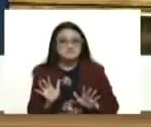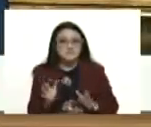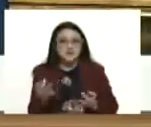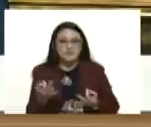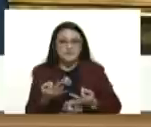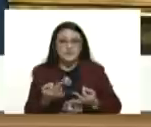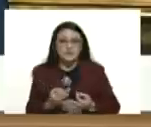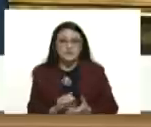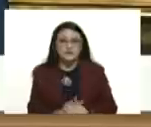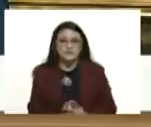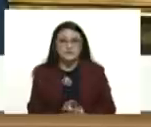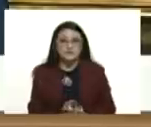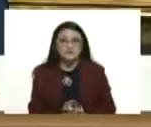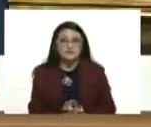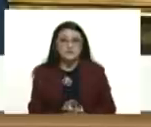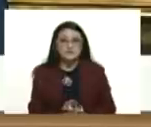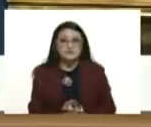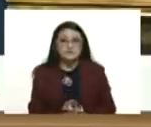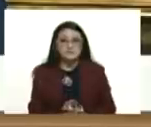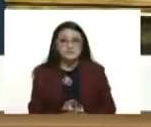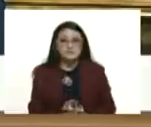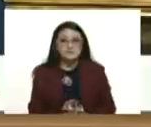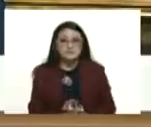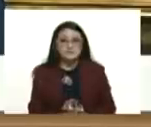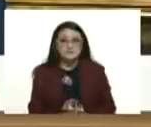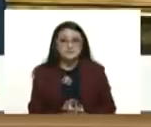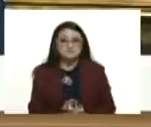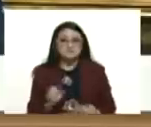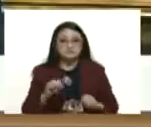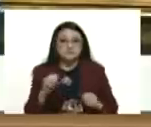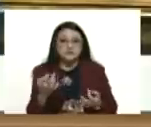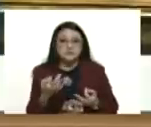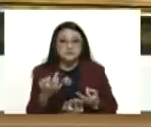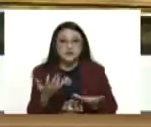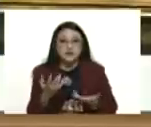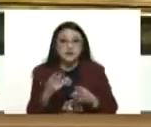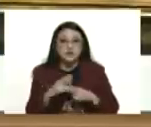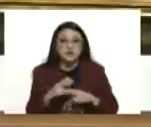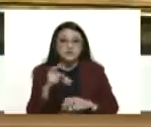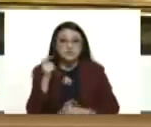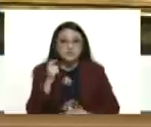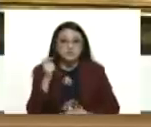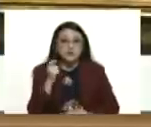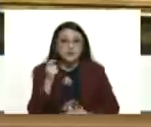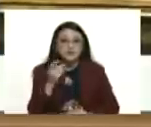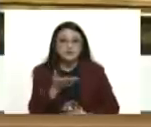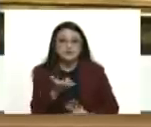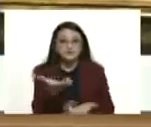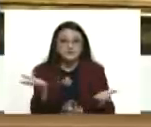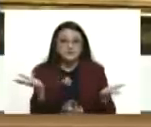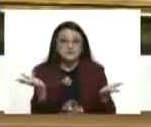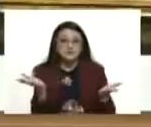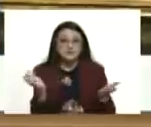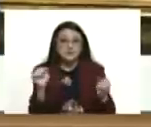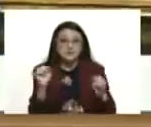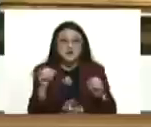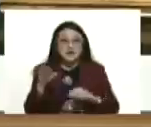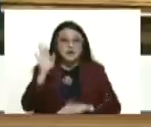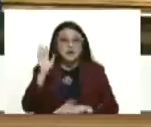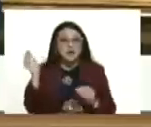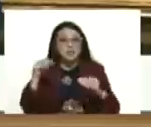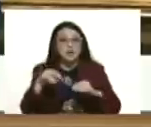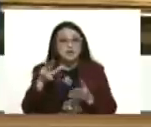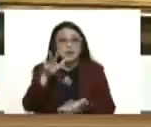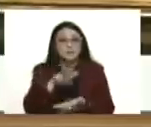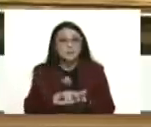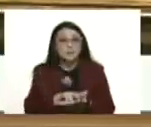verdad. Y es verdad. Las honorables diputadas y los honorables diputados que estén de acuerdo con